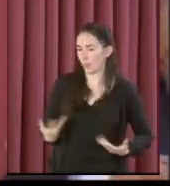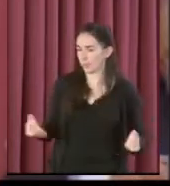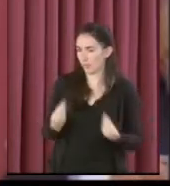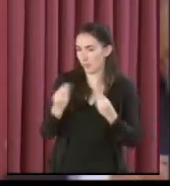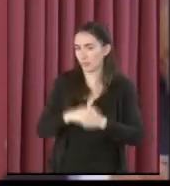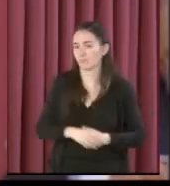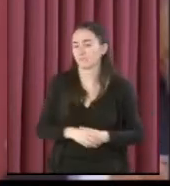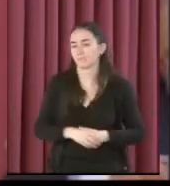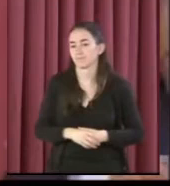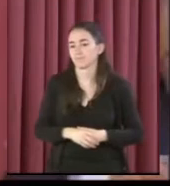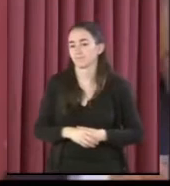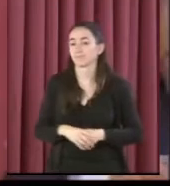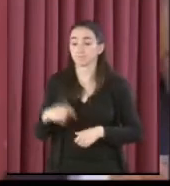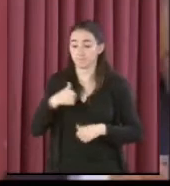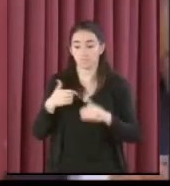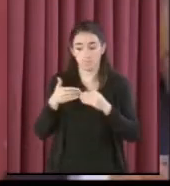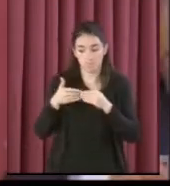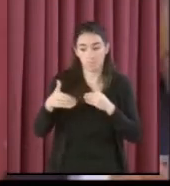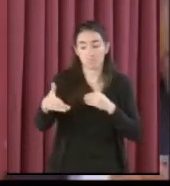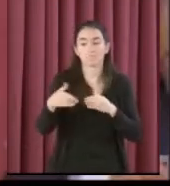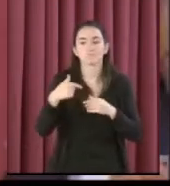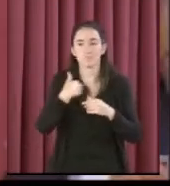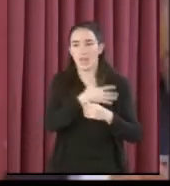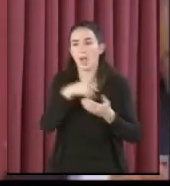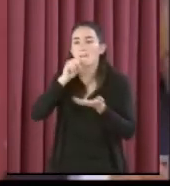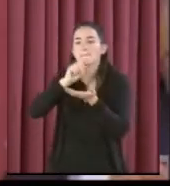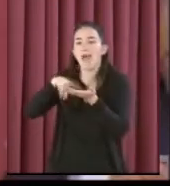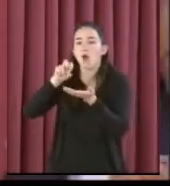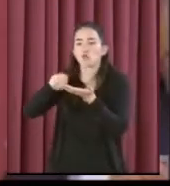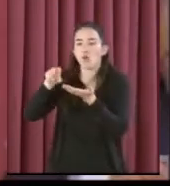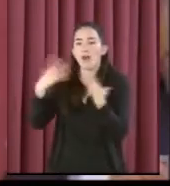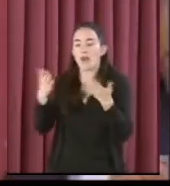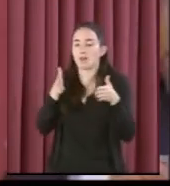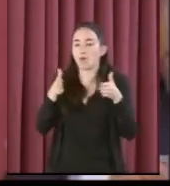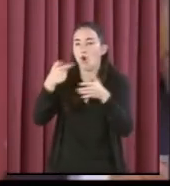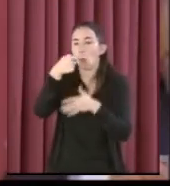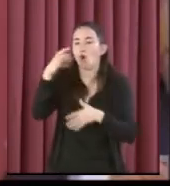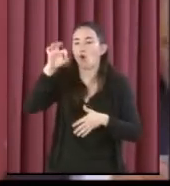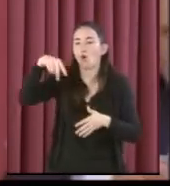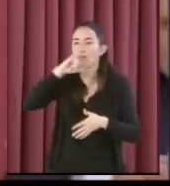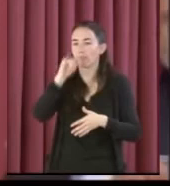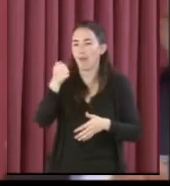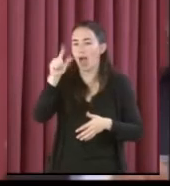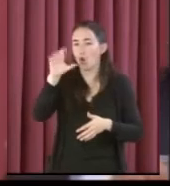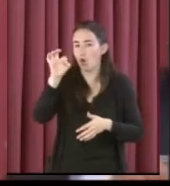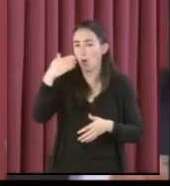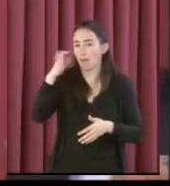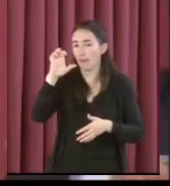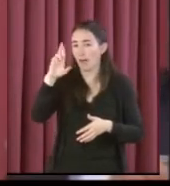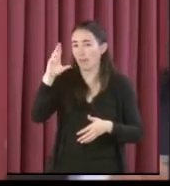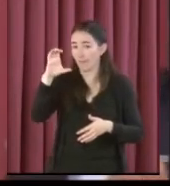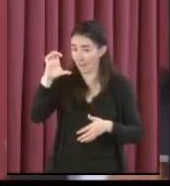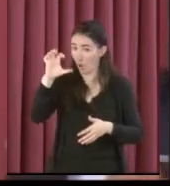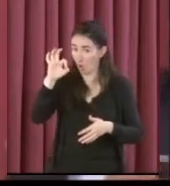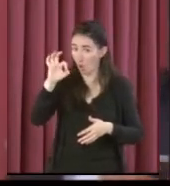avanzo que trabajamos en la siguiente, que incluirá las calles de Gonzalo de Berceo, Carmen Medrano y Murrieta, y que entrará en vigor